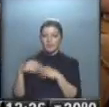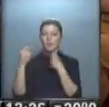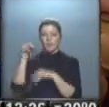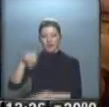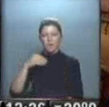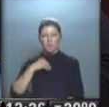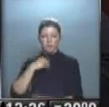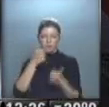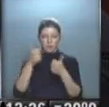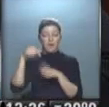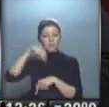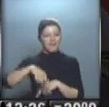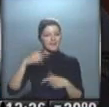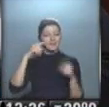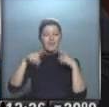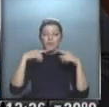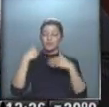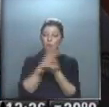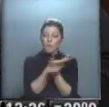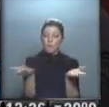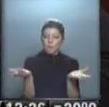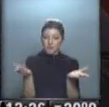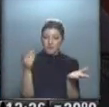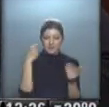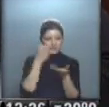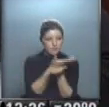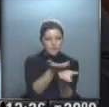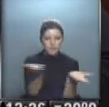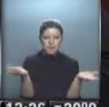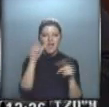voluntad para difundir esta audiencia, para que el público la conozca,